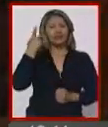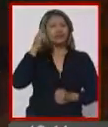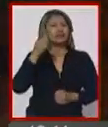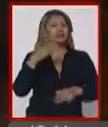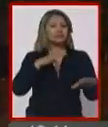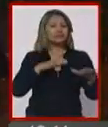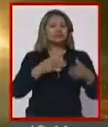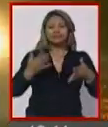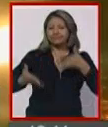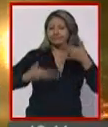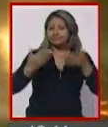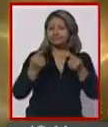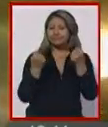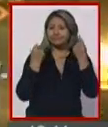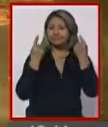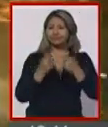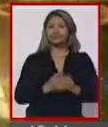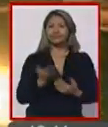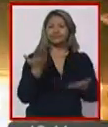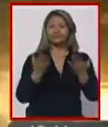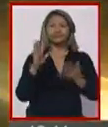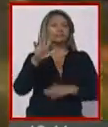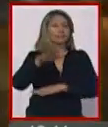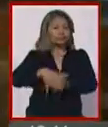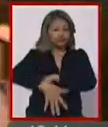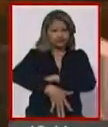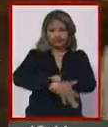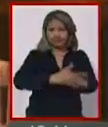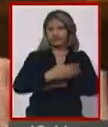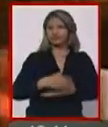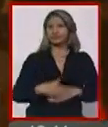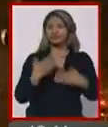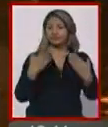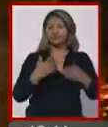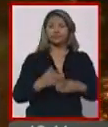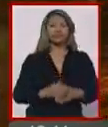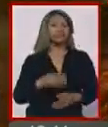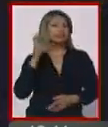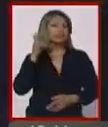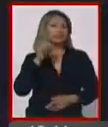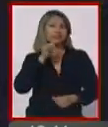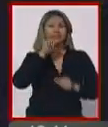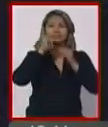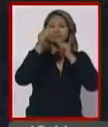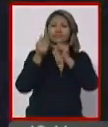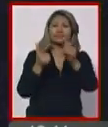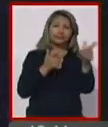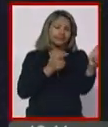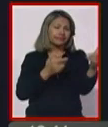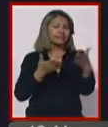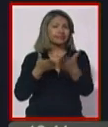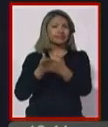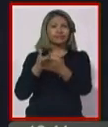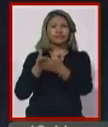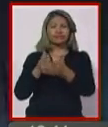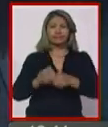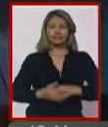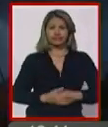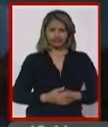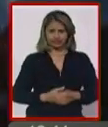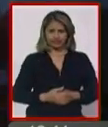para realizar una requisa sorpresa. Alrededor de las 5 de la mañana, se empezaron a escuchar gritos y disparos.